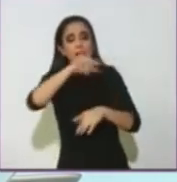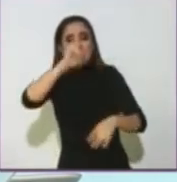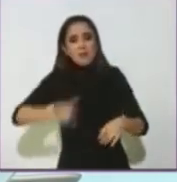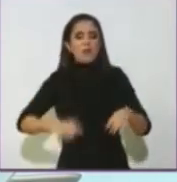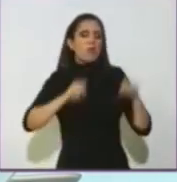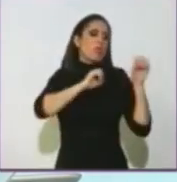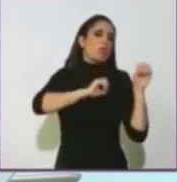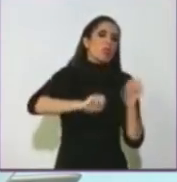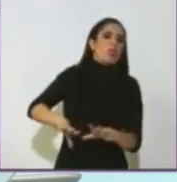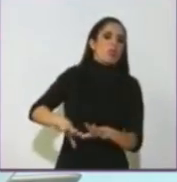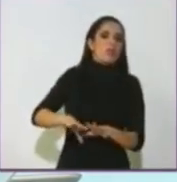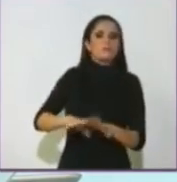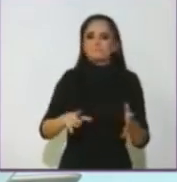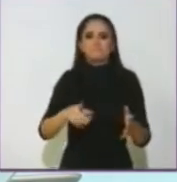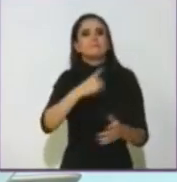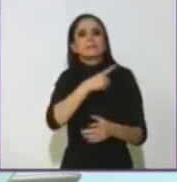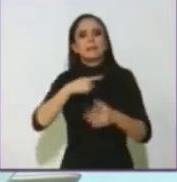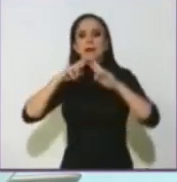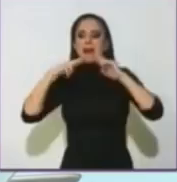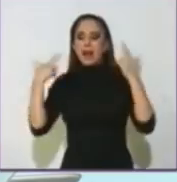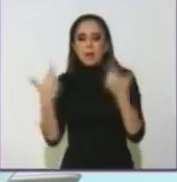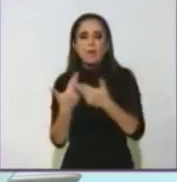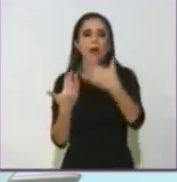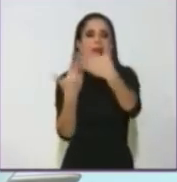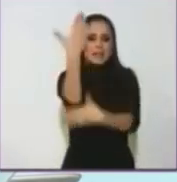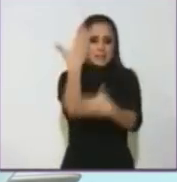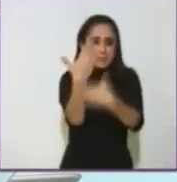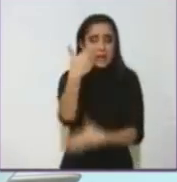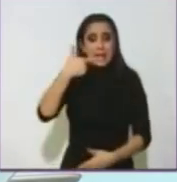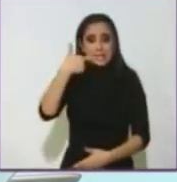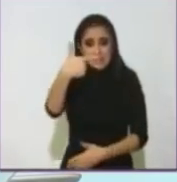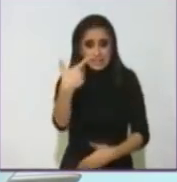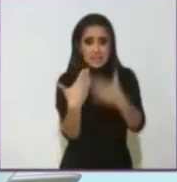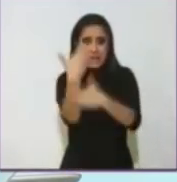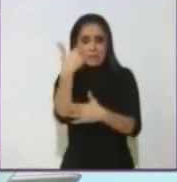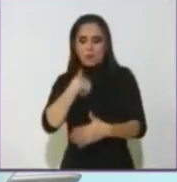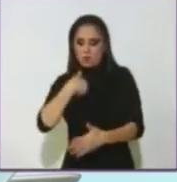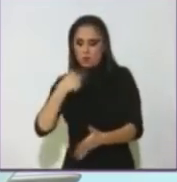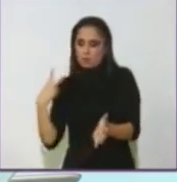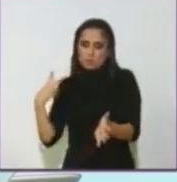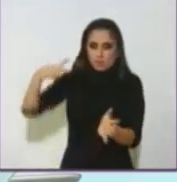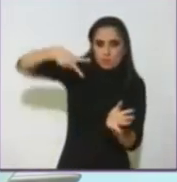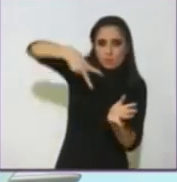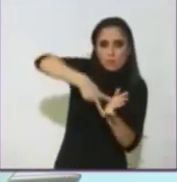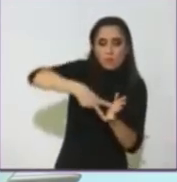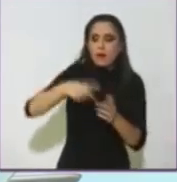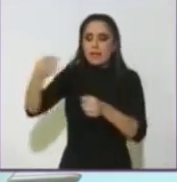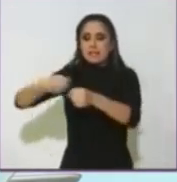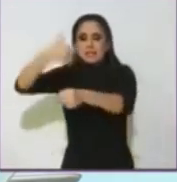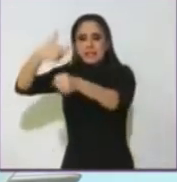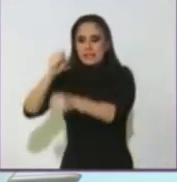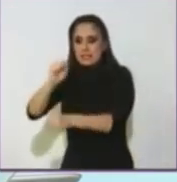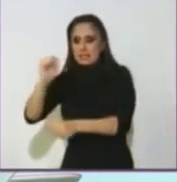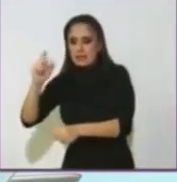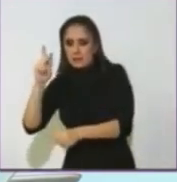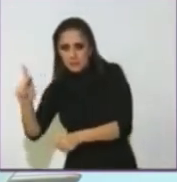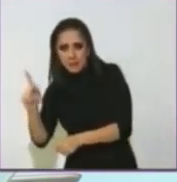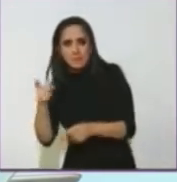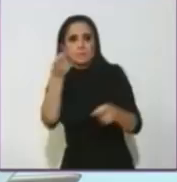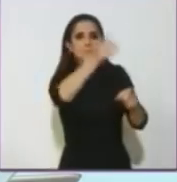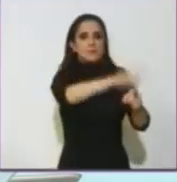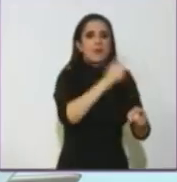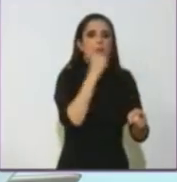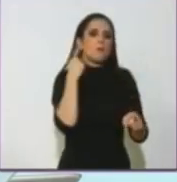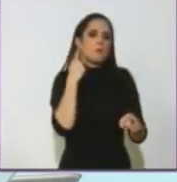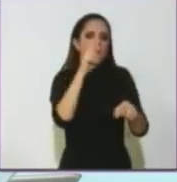lo vamos a hacer si en las reuniones matutinas voy a llegar a las 7 de la mañana y voy a tener al secretario de seguridad pública y al procurador general